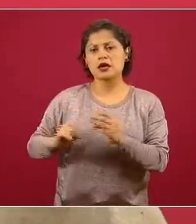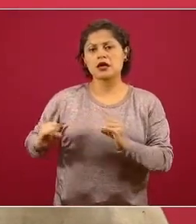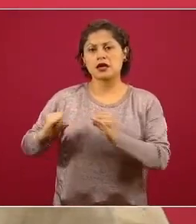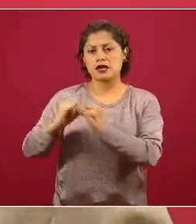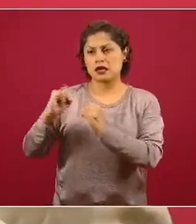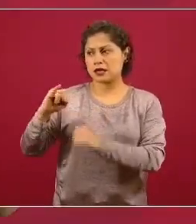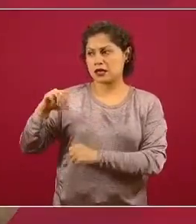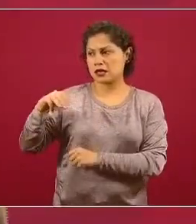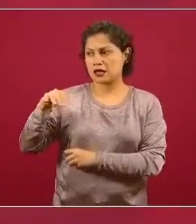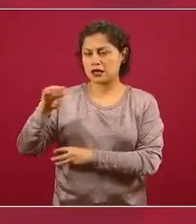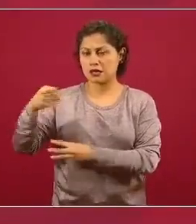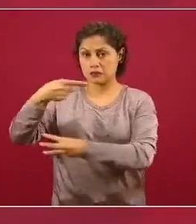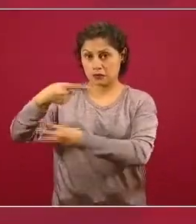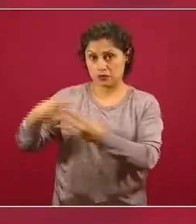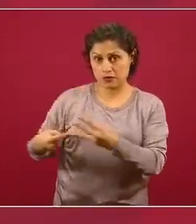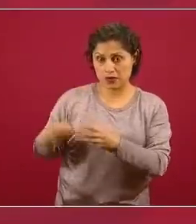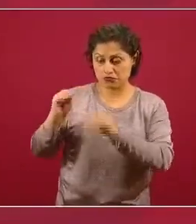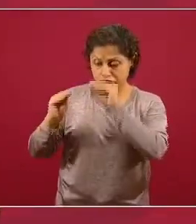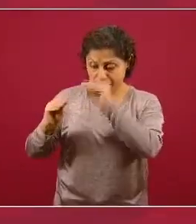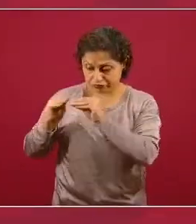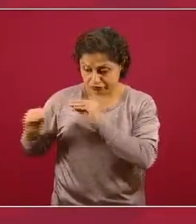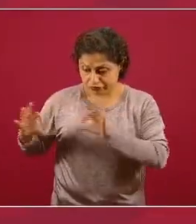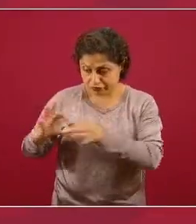Seguro Social, el riesgo es menor.